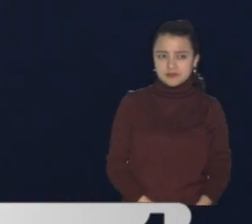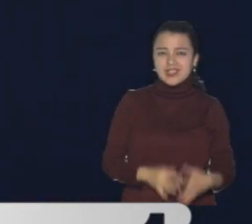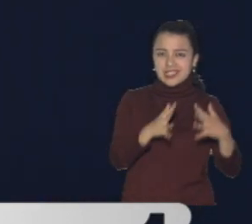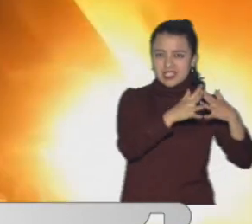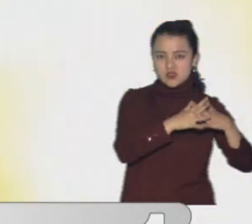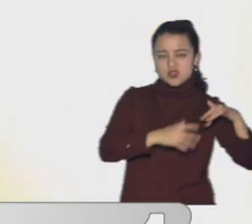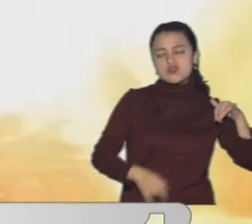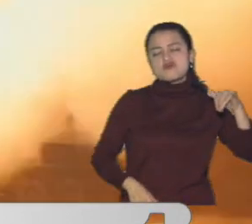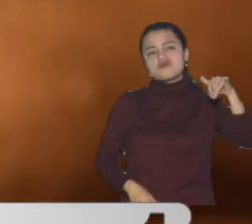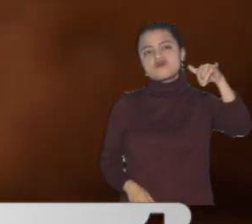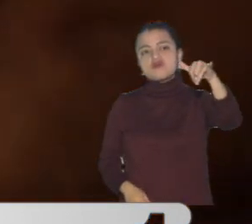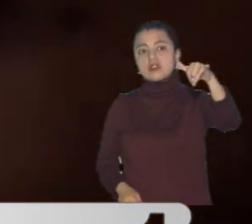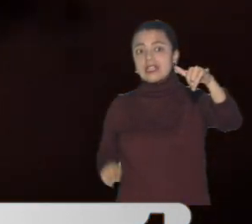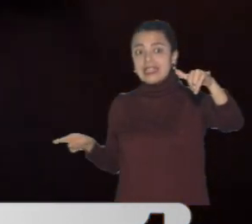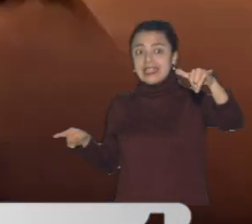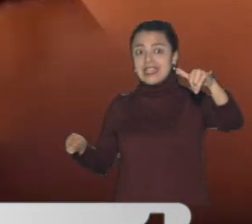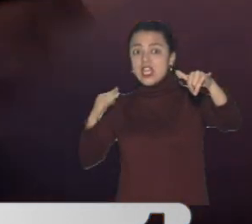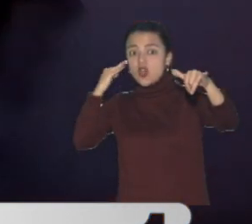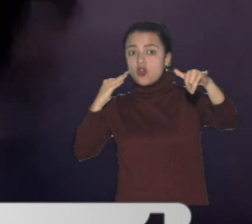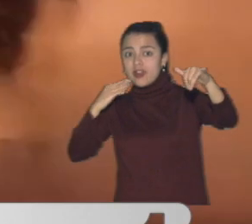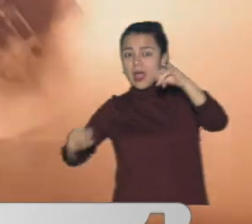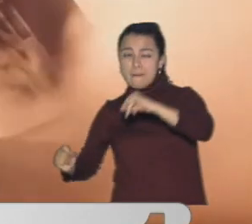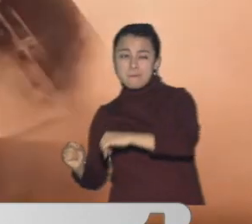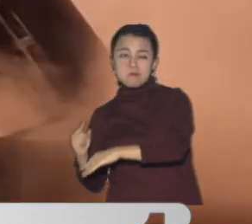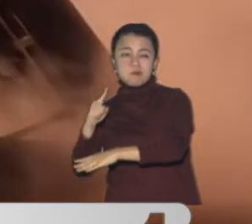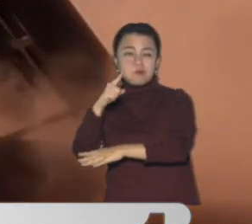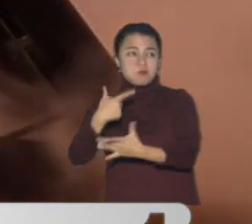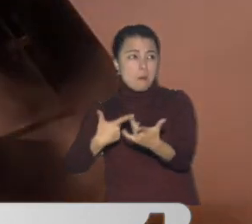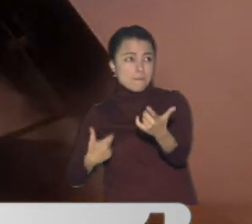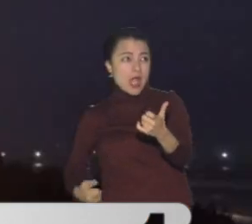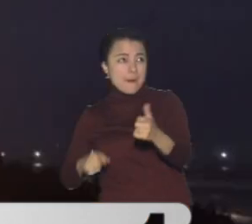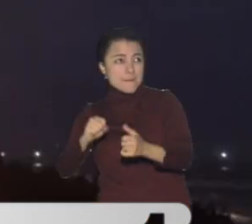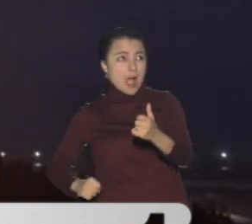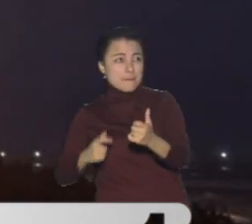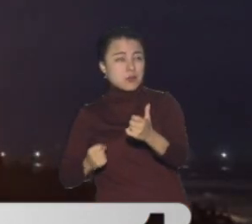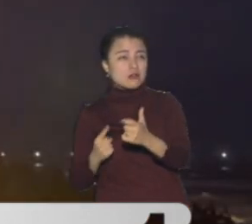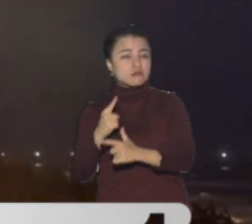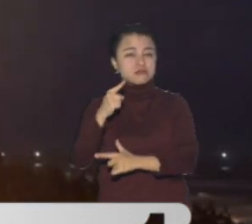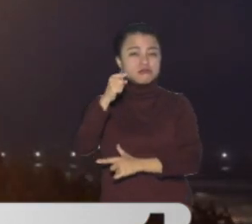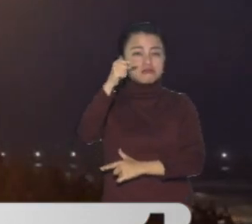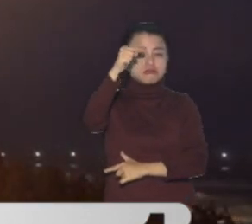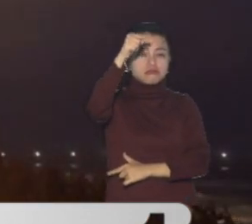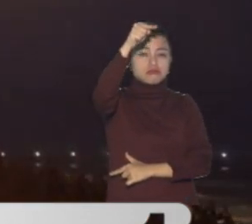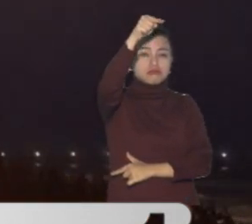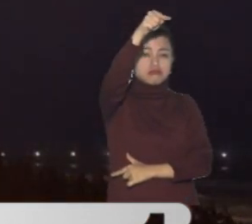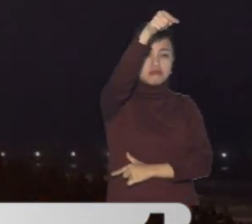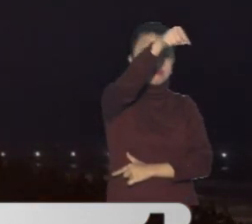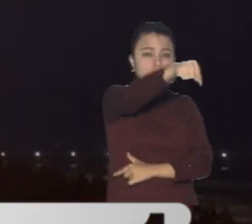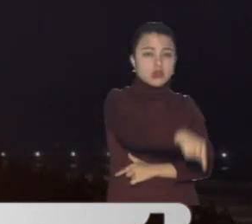en lo que supuso la mayor prueba con cohetes por parte del régimen norcoreano en 2022.